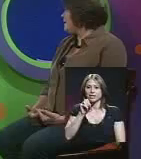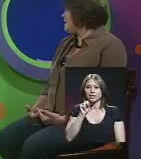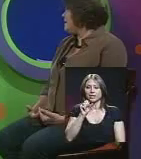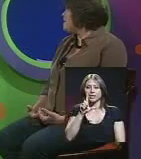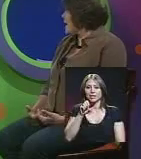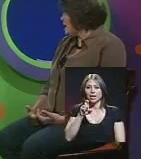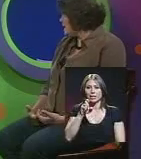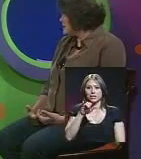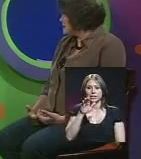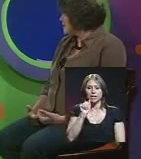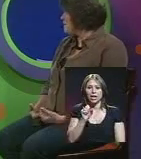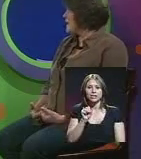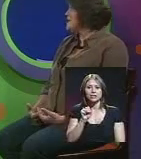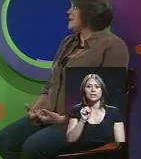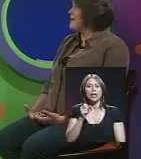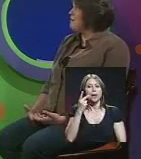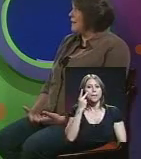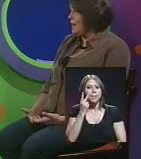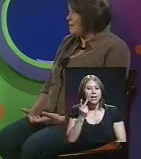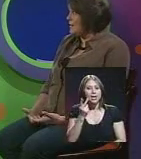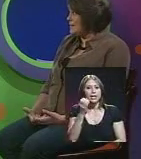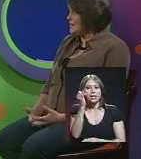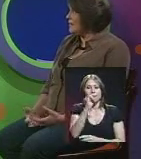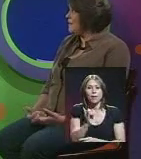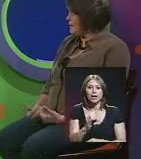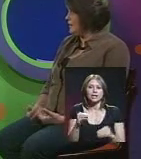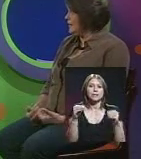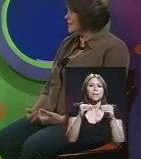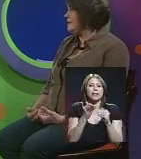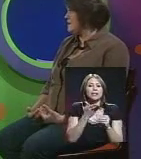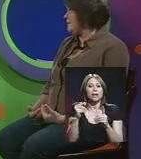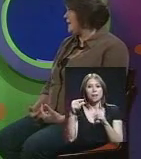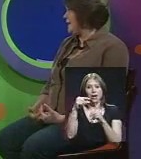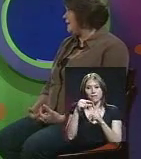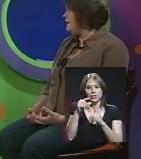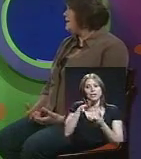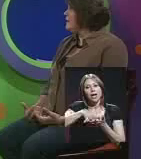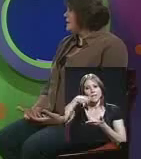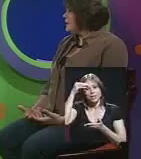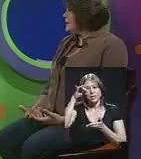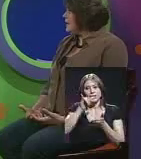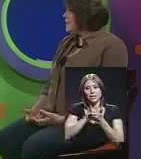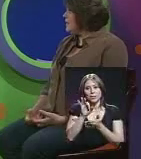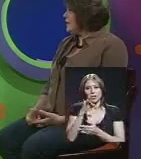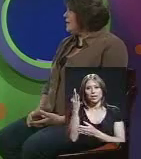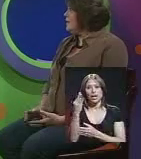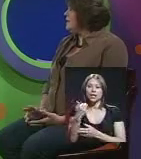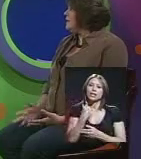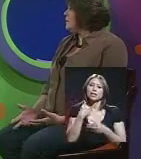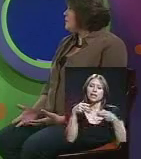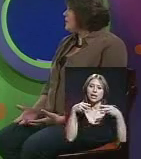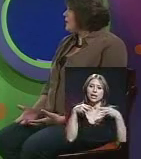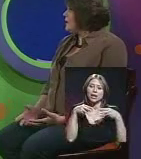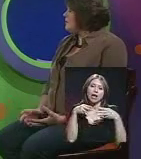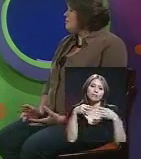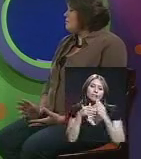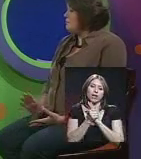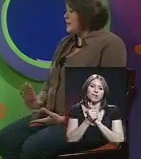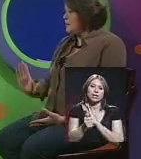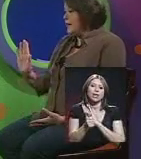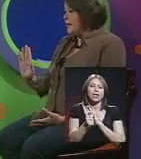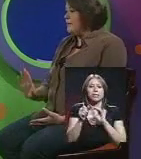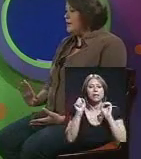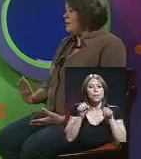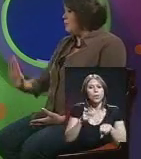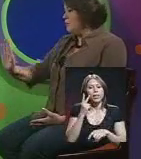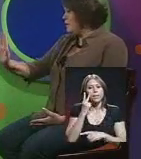ven en imágenes más que en palabras y aprenden de esa manera. Y tienen la habilidad de poder